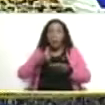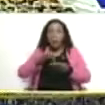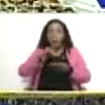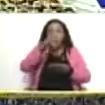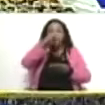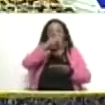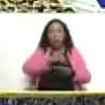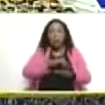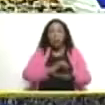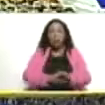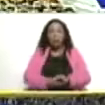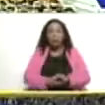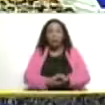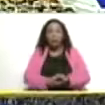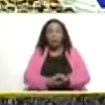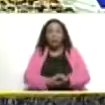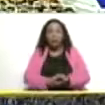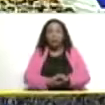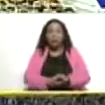¡pum! Y llega.